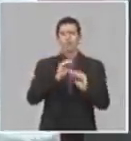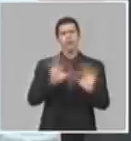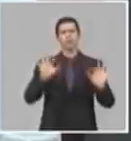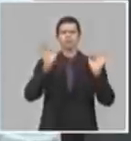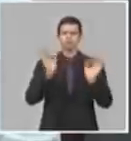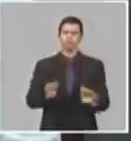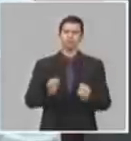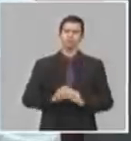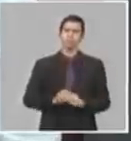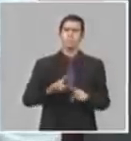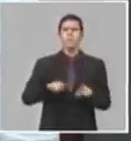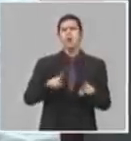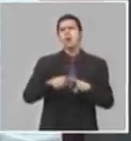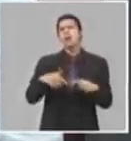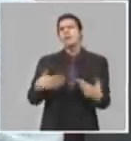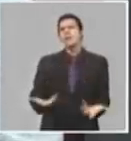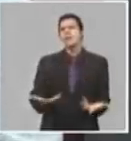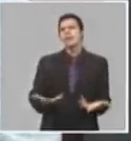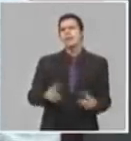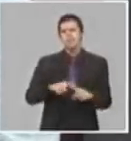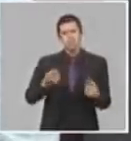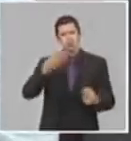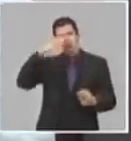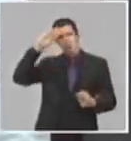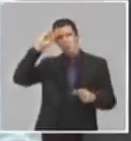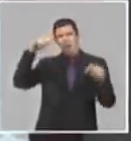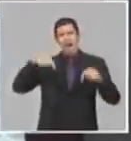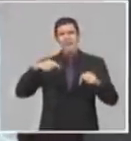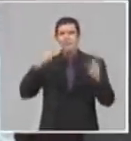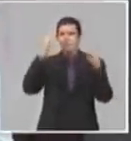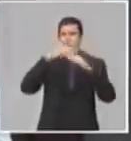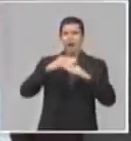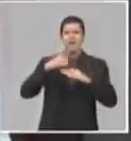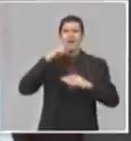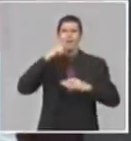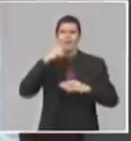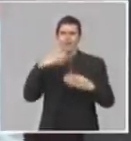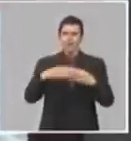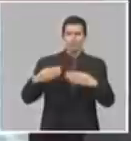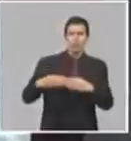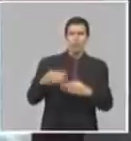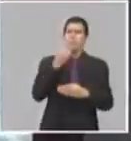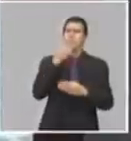Entre otras cosas, por el bloqueo, por la persecución financiera.